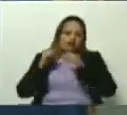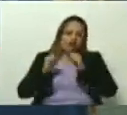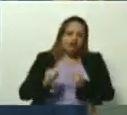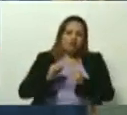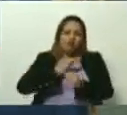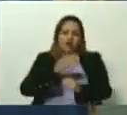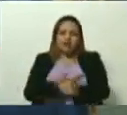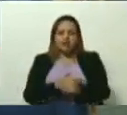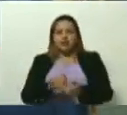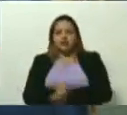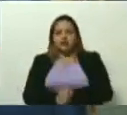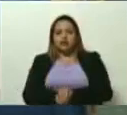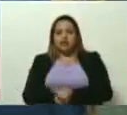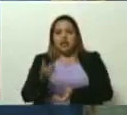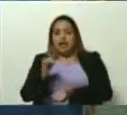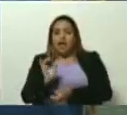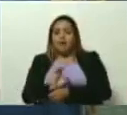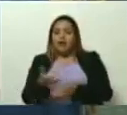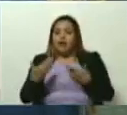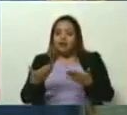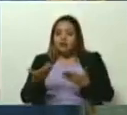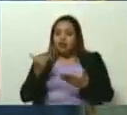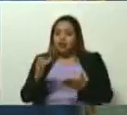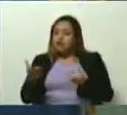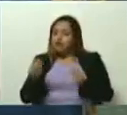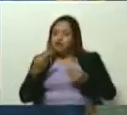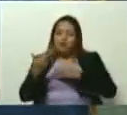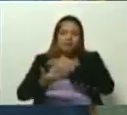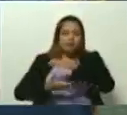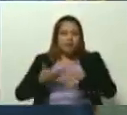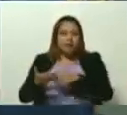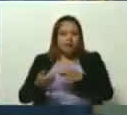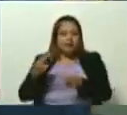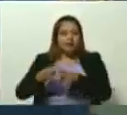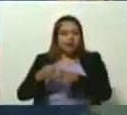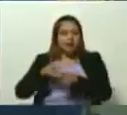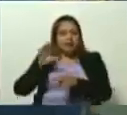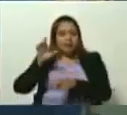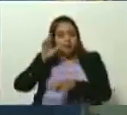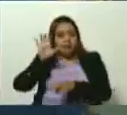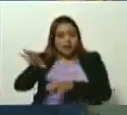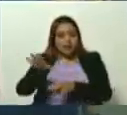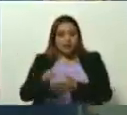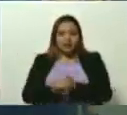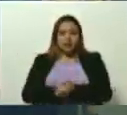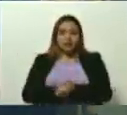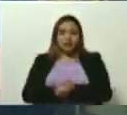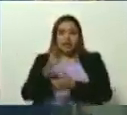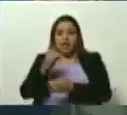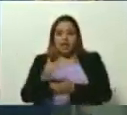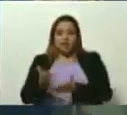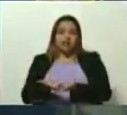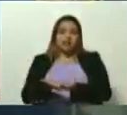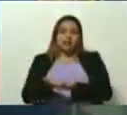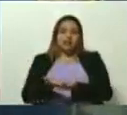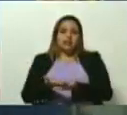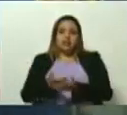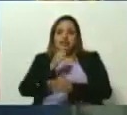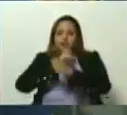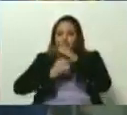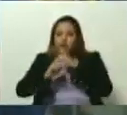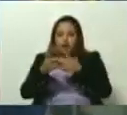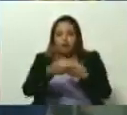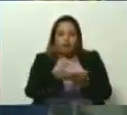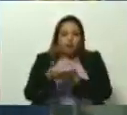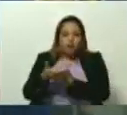violentos, y son emergencias que causan mucho daño a la población. Cuando son rebasadas, las unidades de